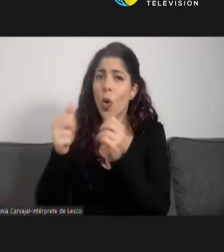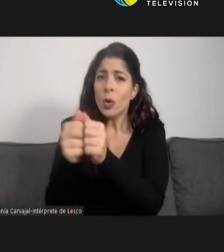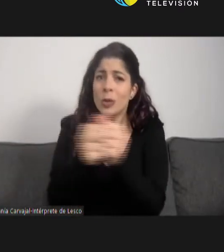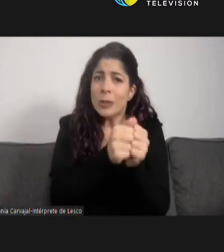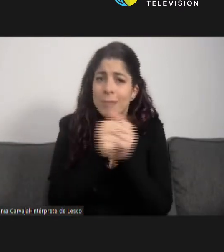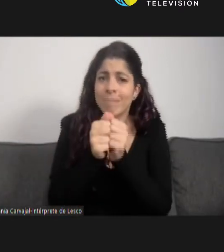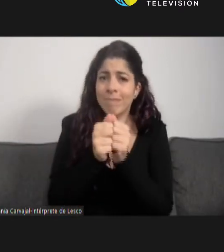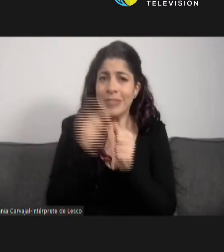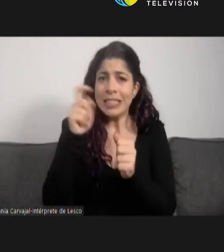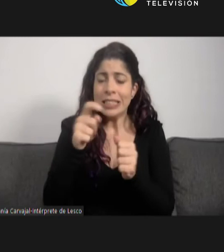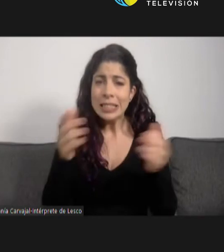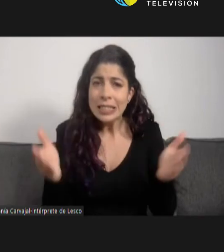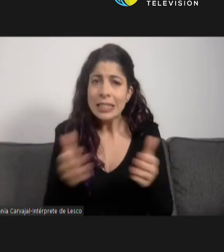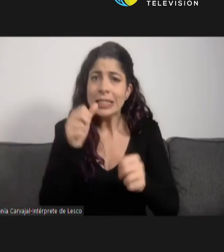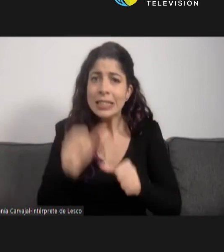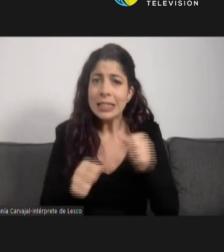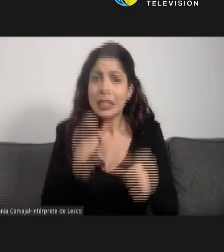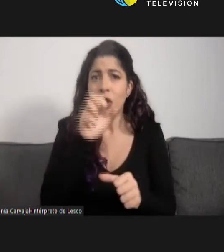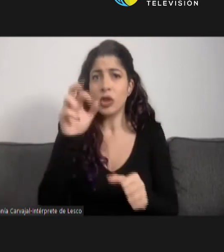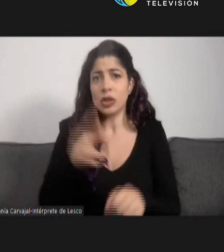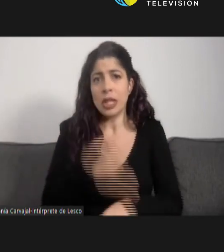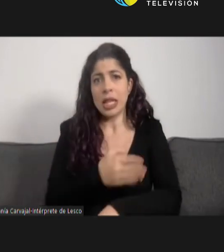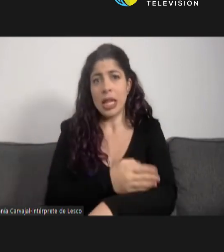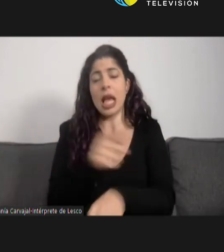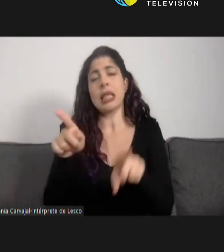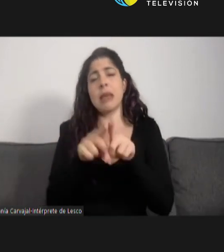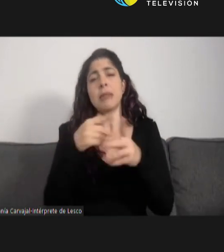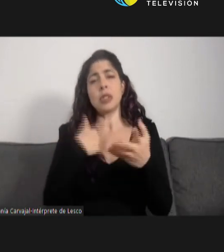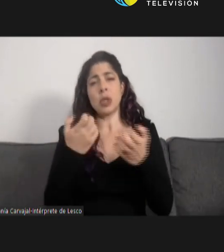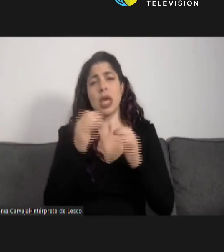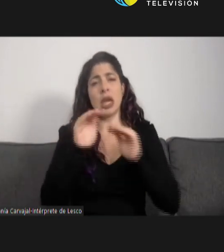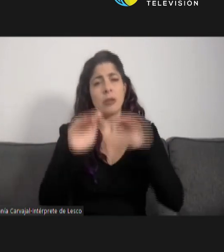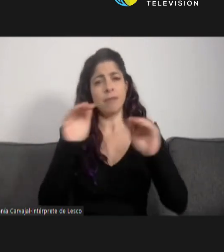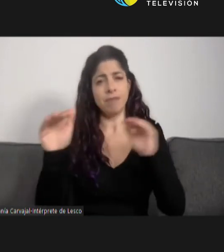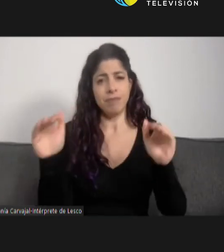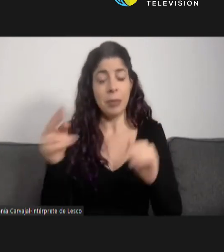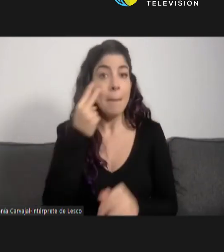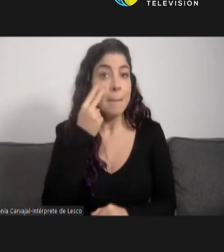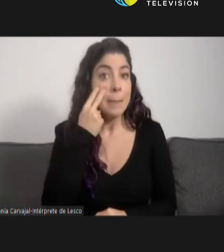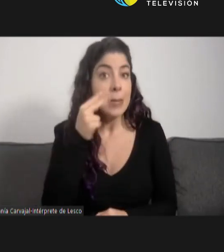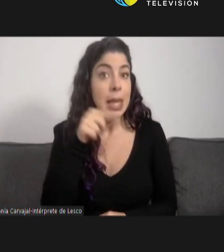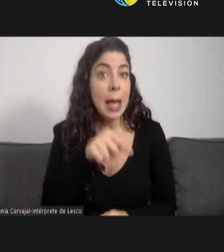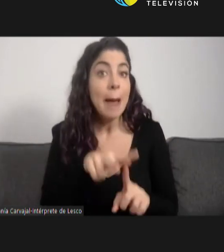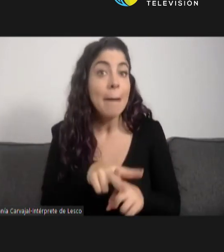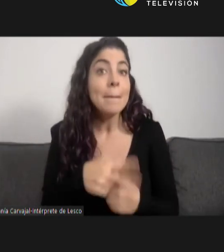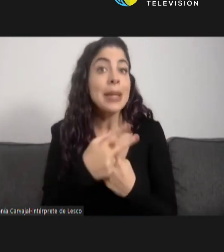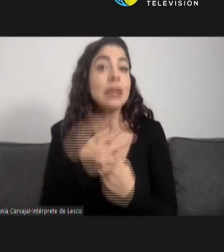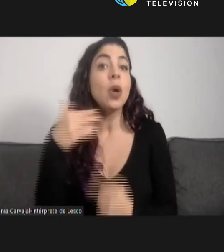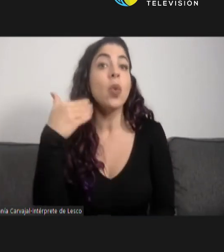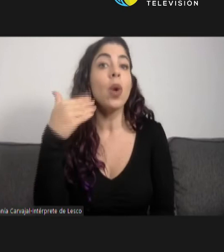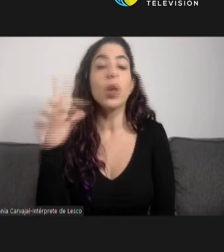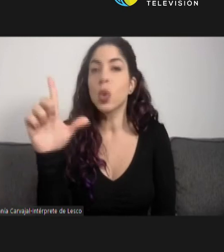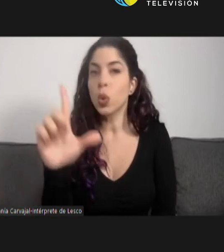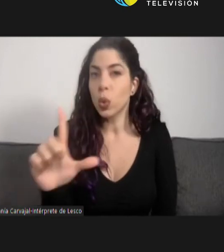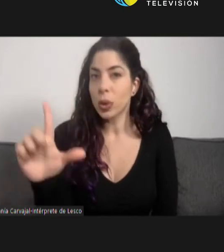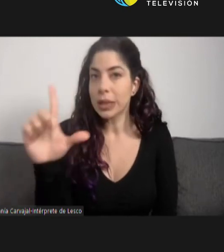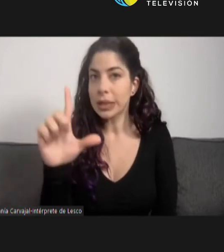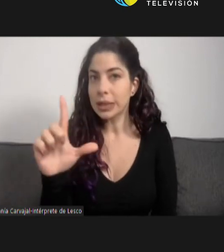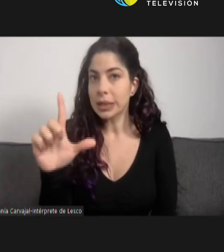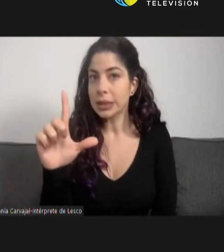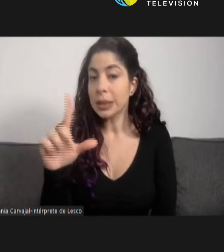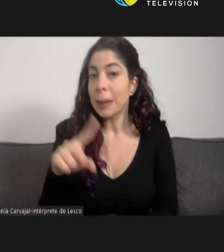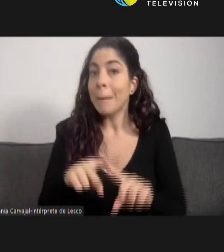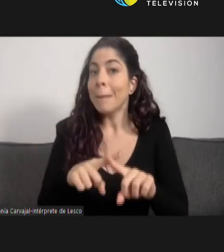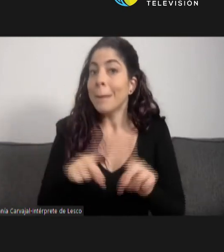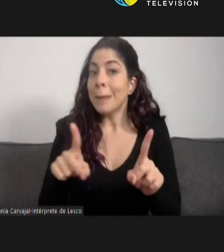en esto. Yo también quería hacer un llamado, porque vean que esto empieza a regir a partir del lunes, pero